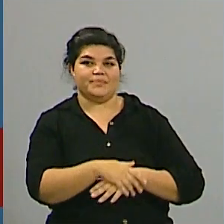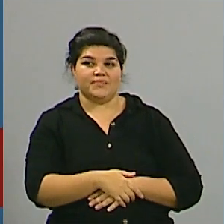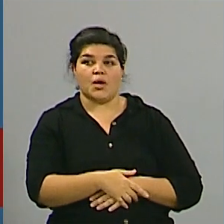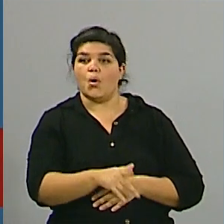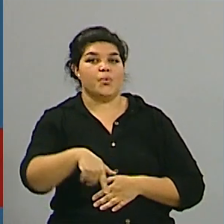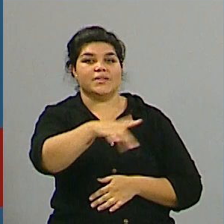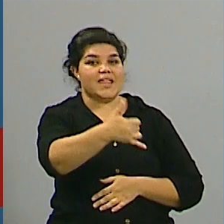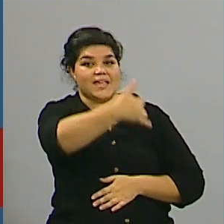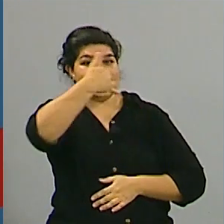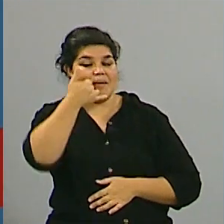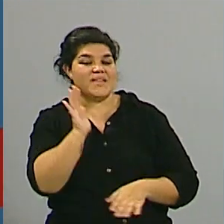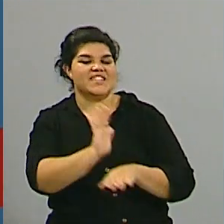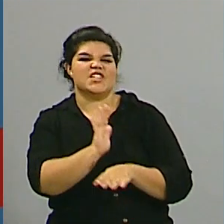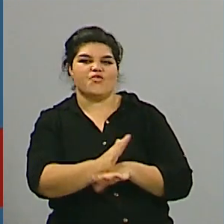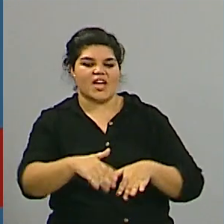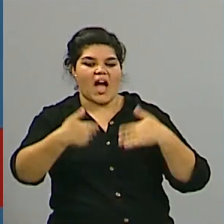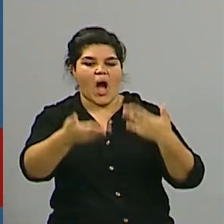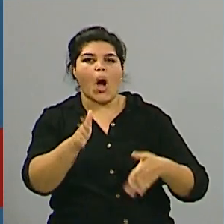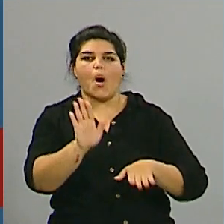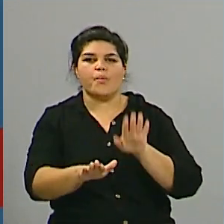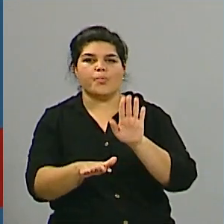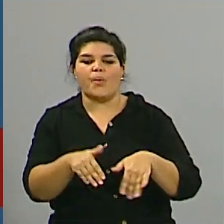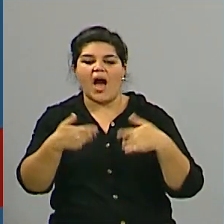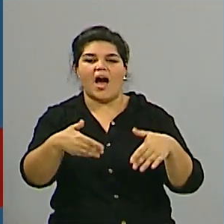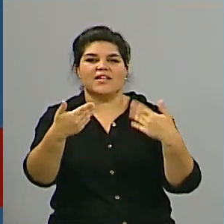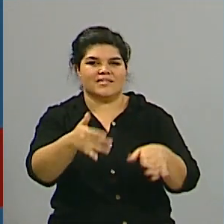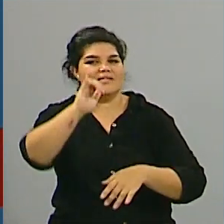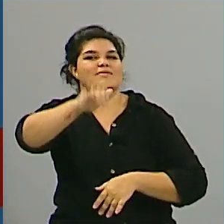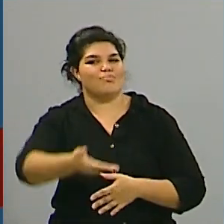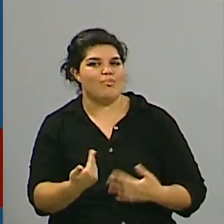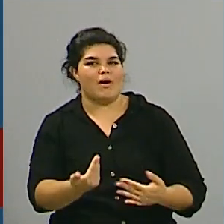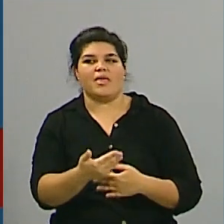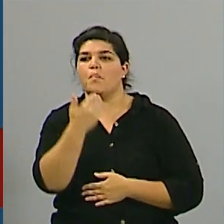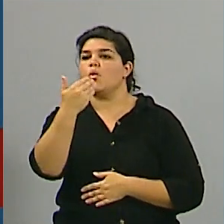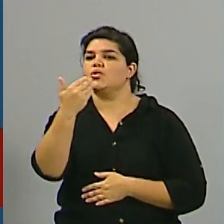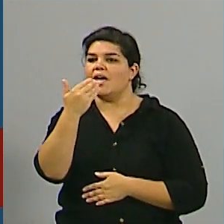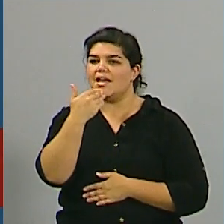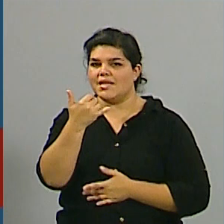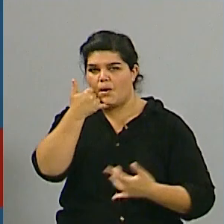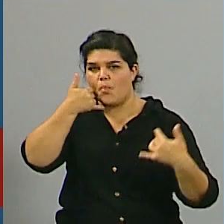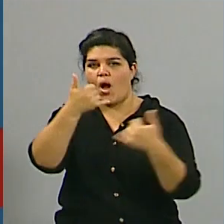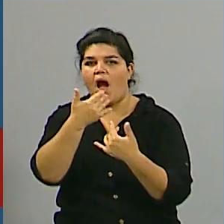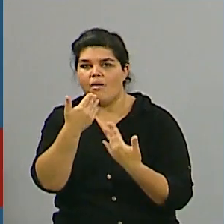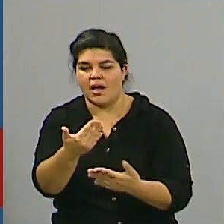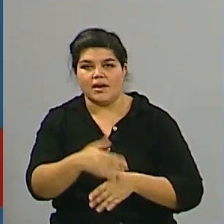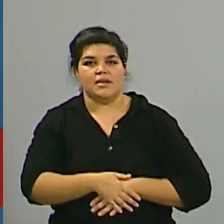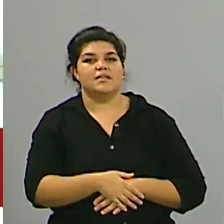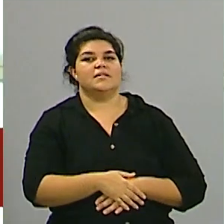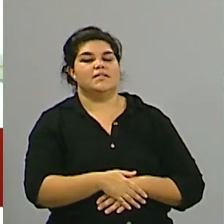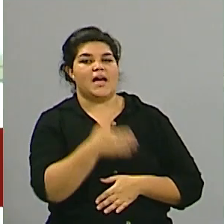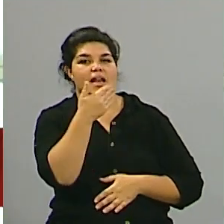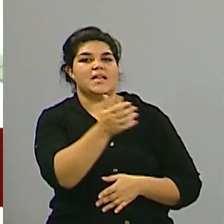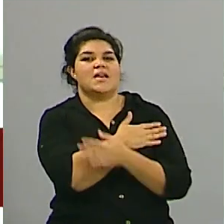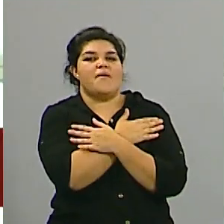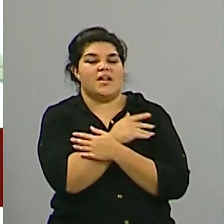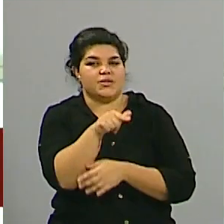nuevo, significa que esto avanza. Así sin duda, así será. Bueno, Agustina, gracias por el espacio. Un abrazo grande para vos. Hasta